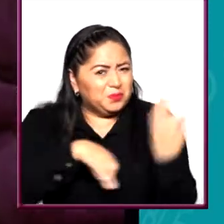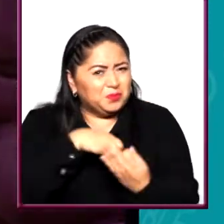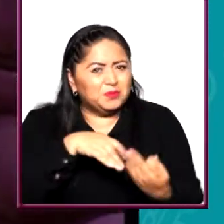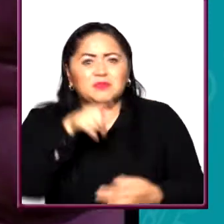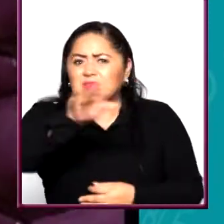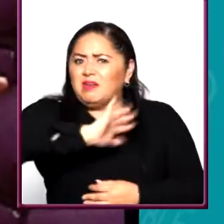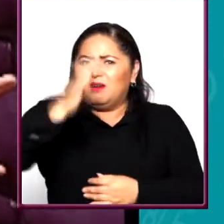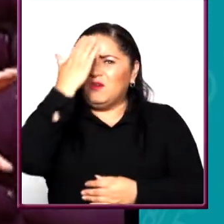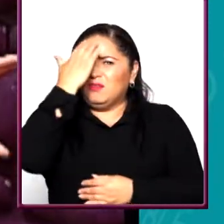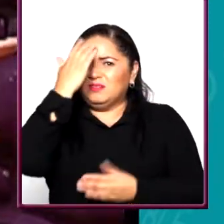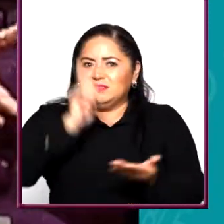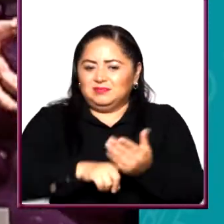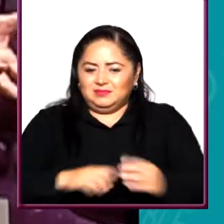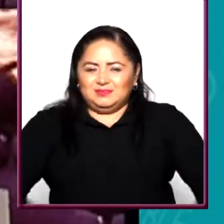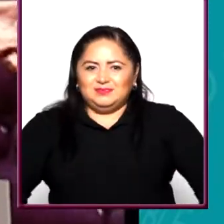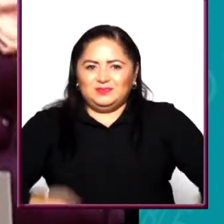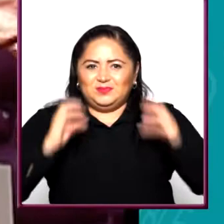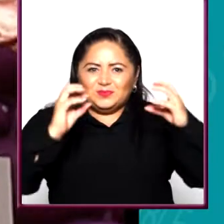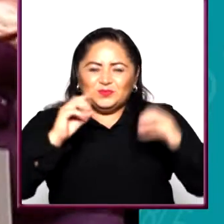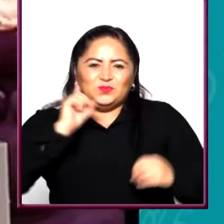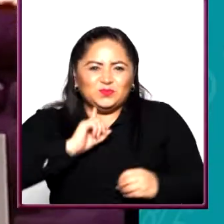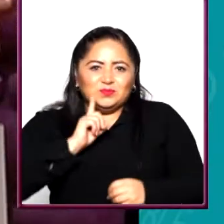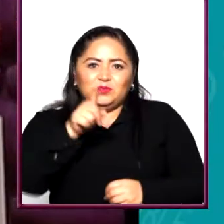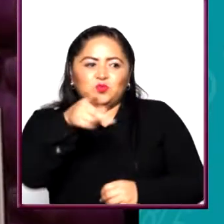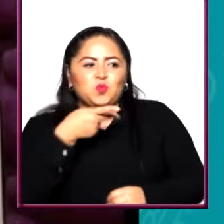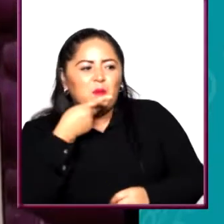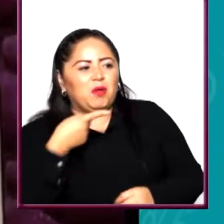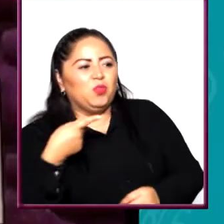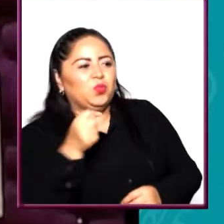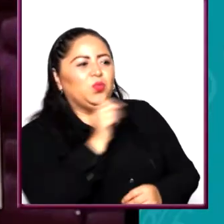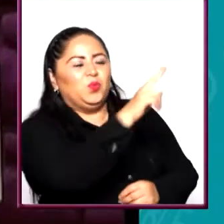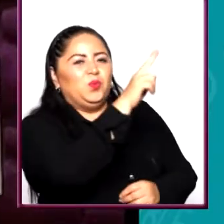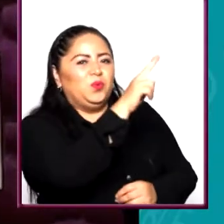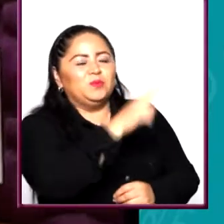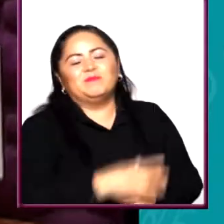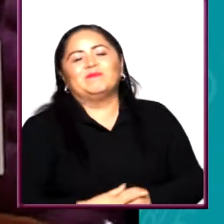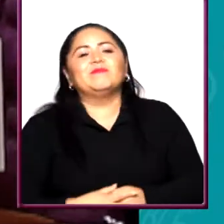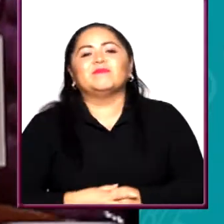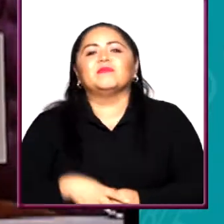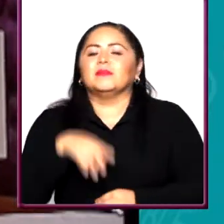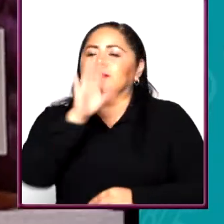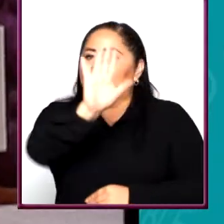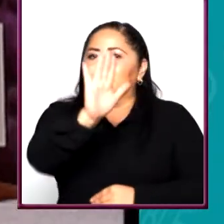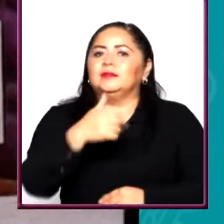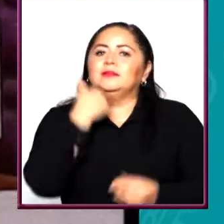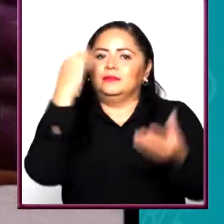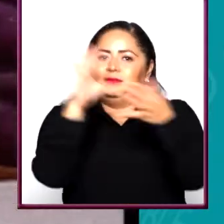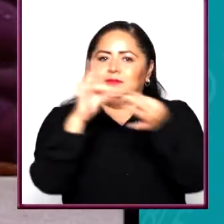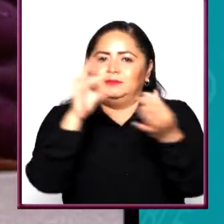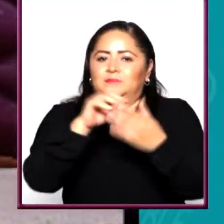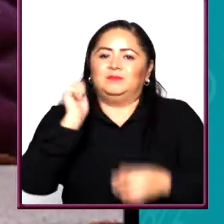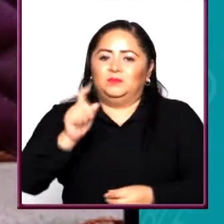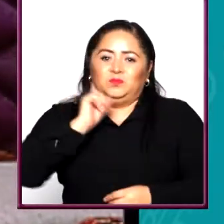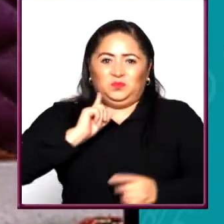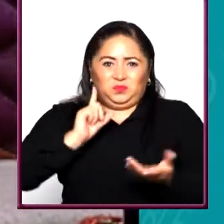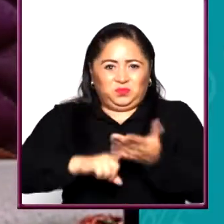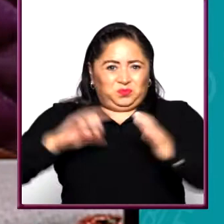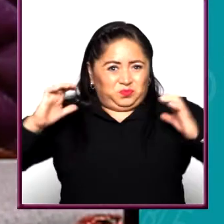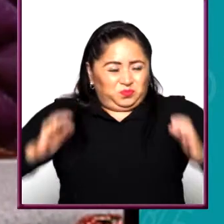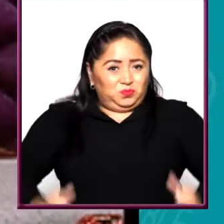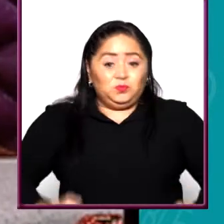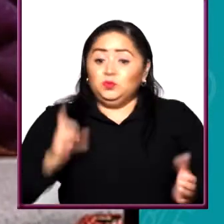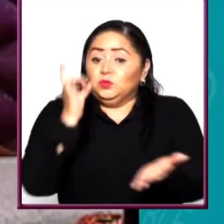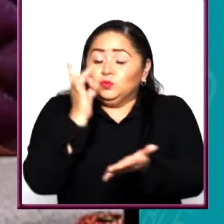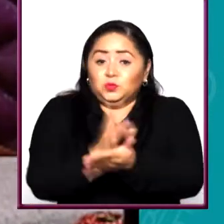todo? ¿Que ya conoces las trompas de Falopio y les hablas de tú? Pues déjame decirte que el aparato sexual